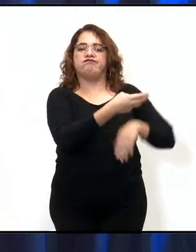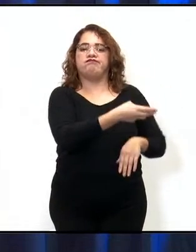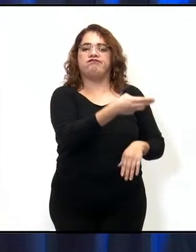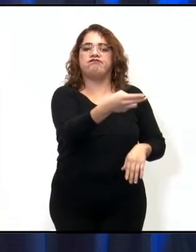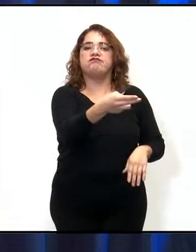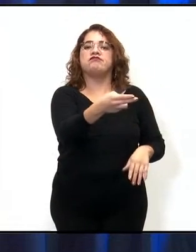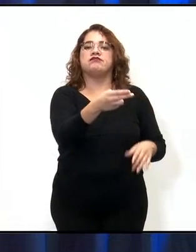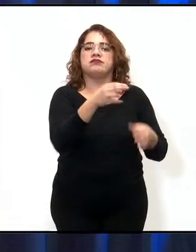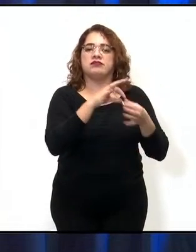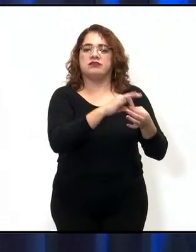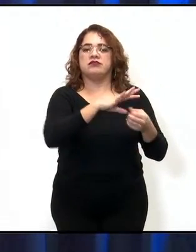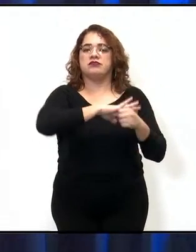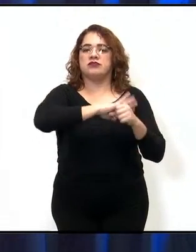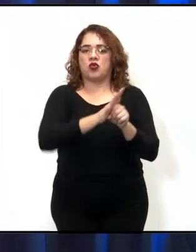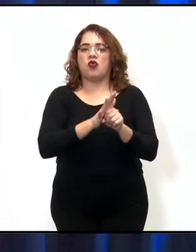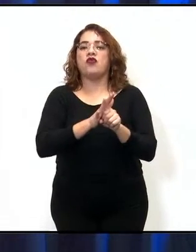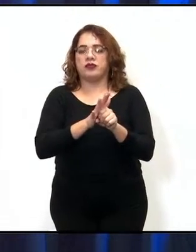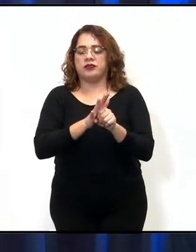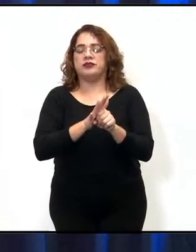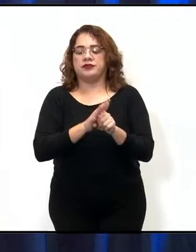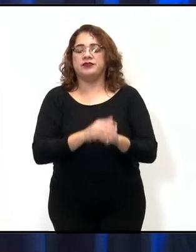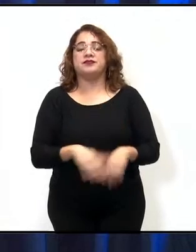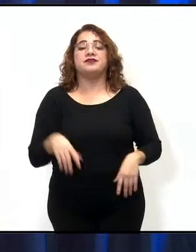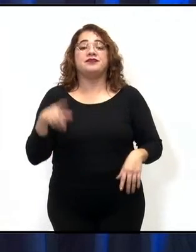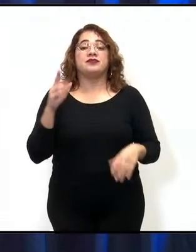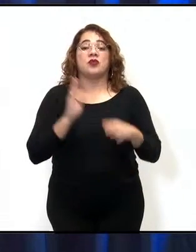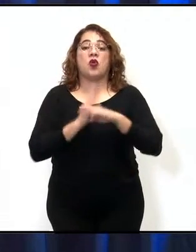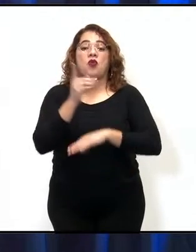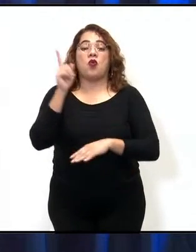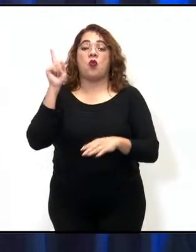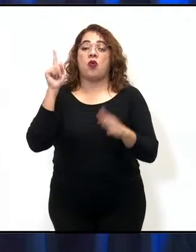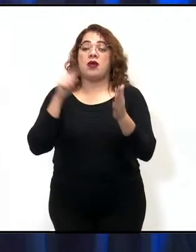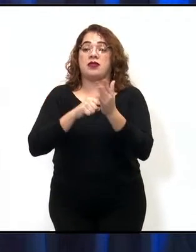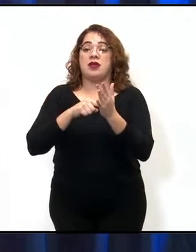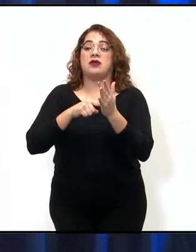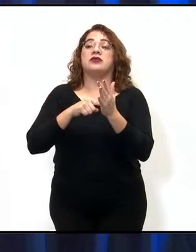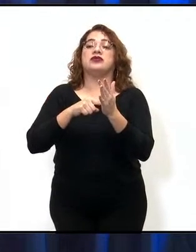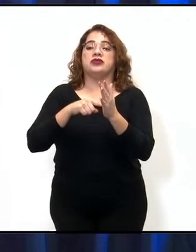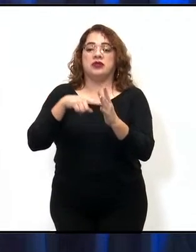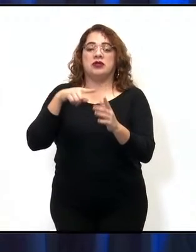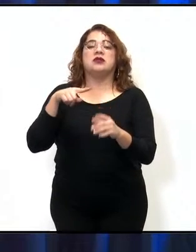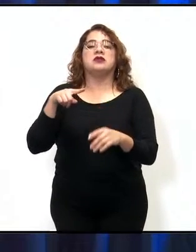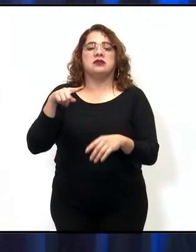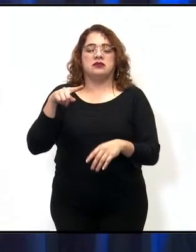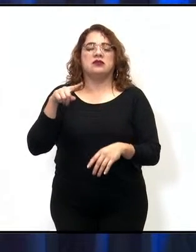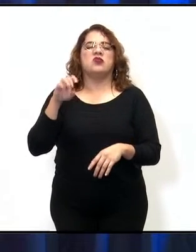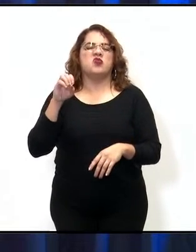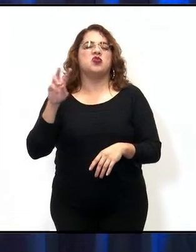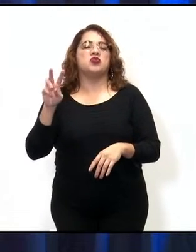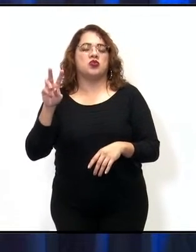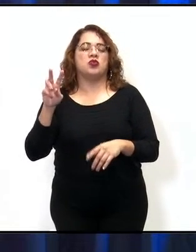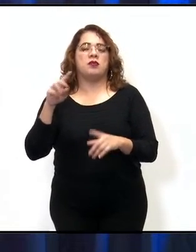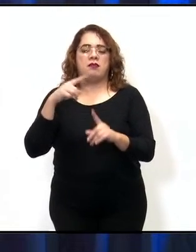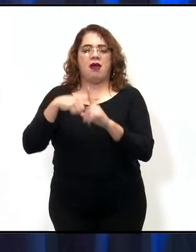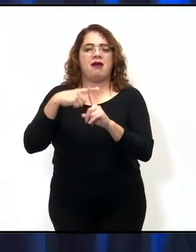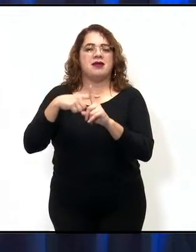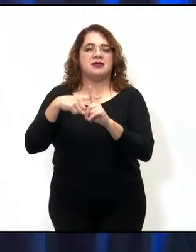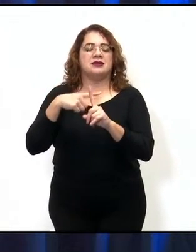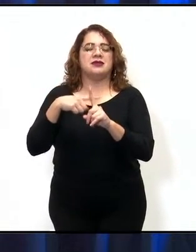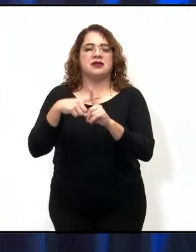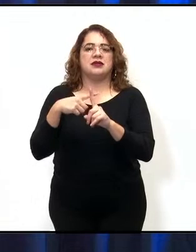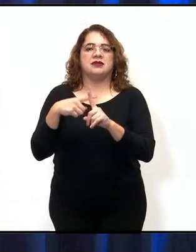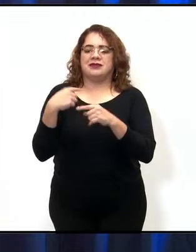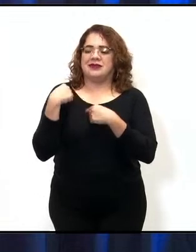a COVID-19 y tenemos más de 1,000 casos positivos desde ayer. Lamentablemente, ambas